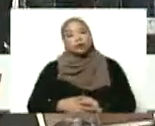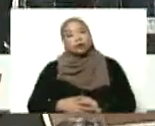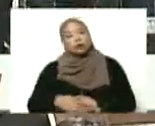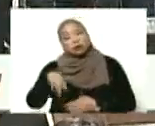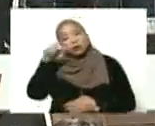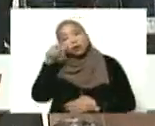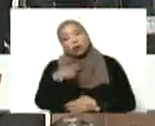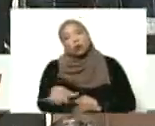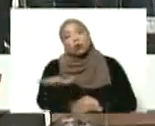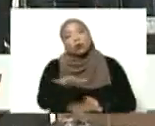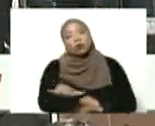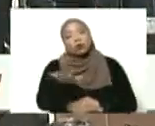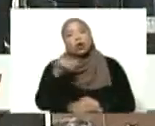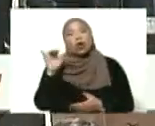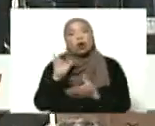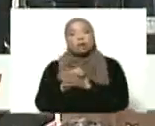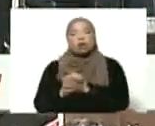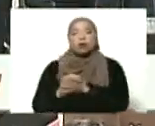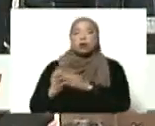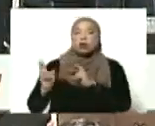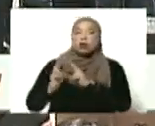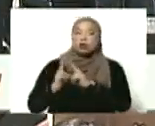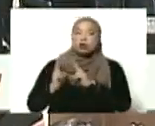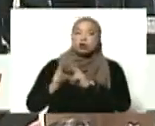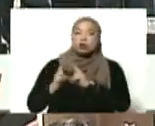la sabiduría popular dice que los amigos se conocen